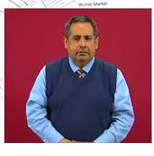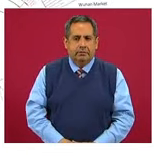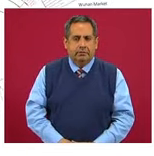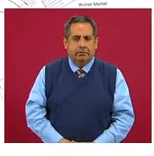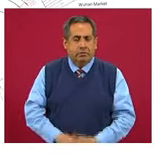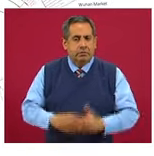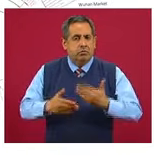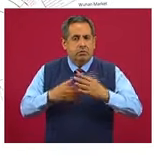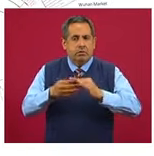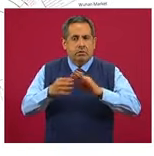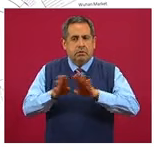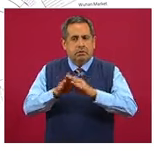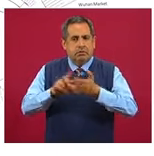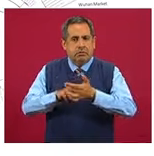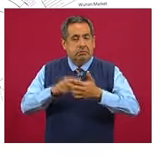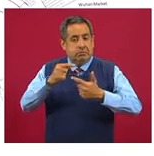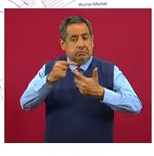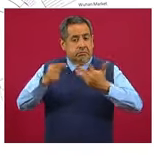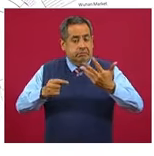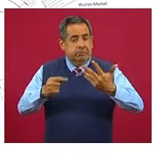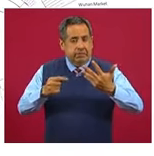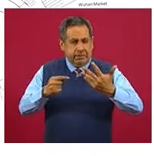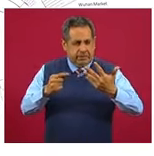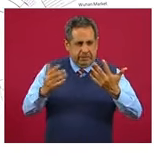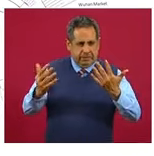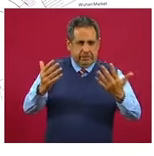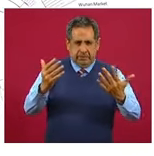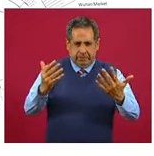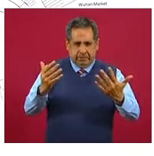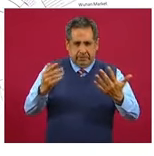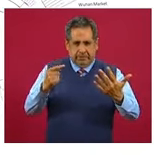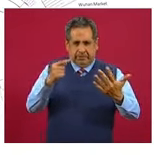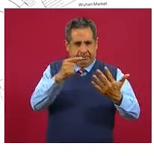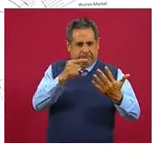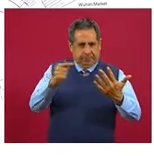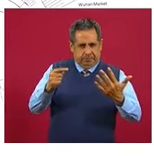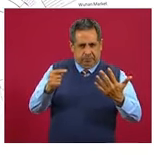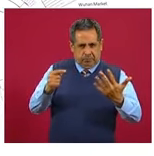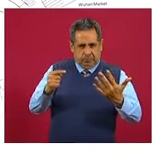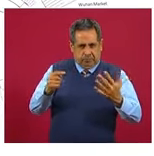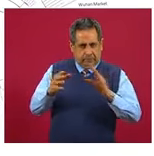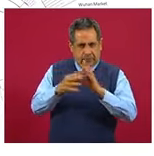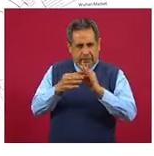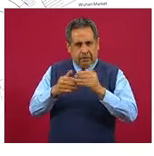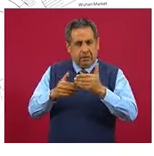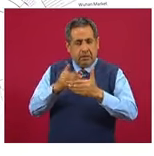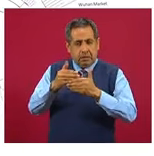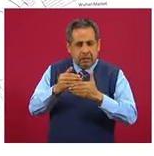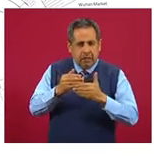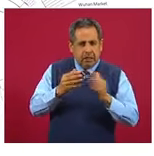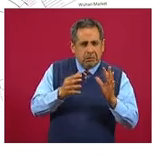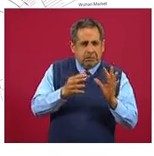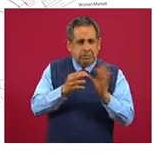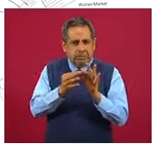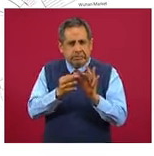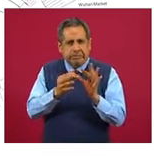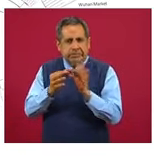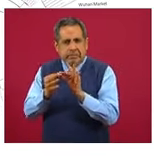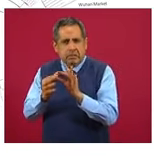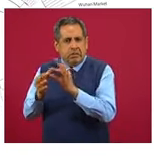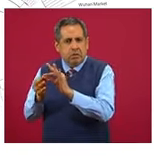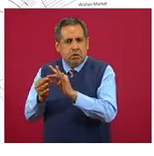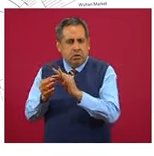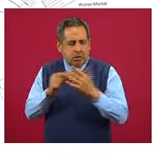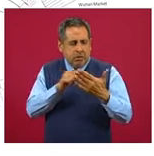esta parte está ubicada la secuencia del 27 de febrero de México y se agrupaba específicamente con